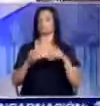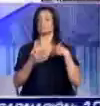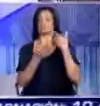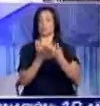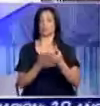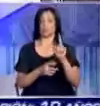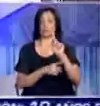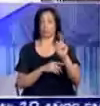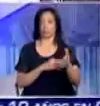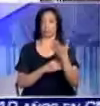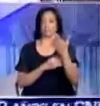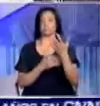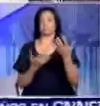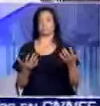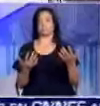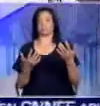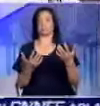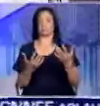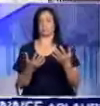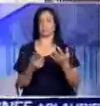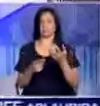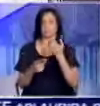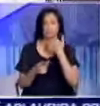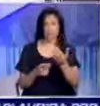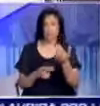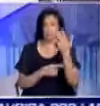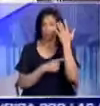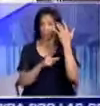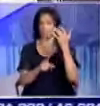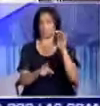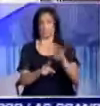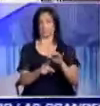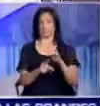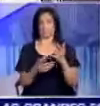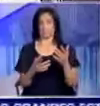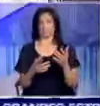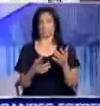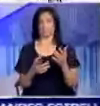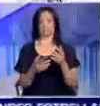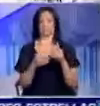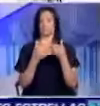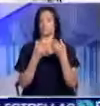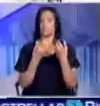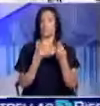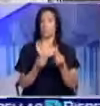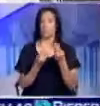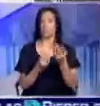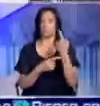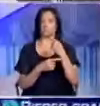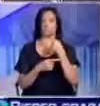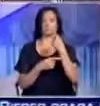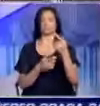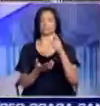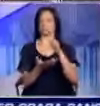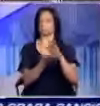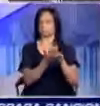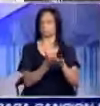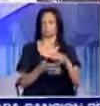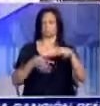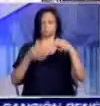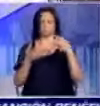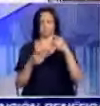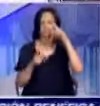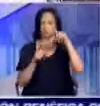1 de la mañana No es eso un disparate total cómo vamos a pararnos a decir y aplaudir